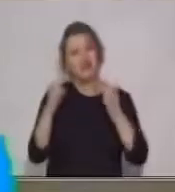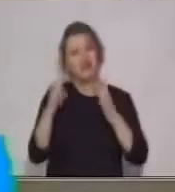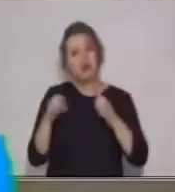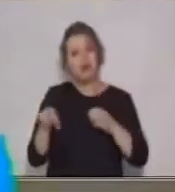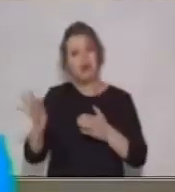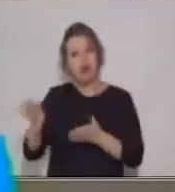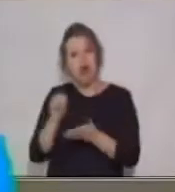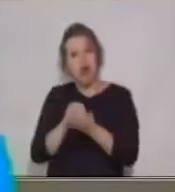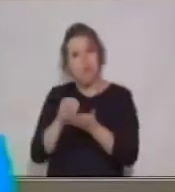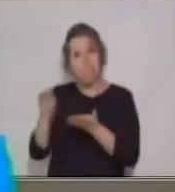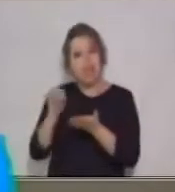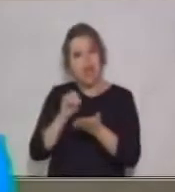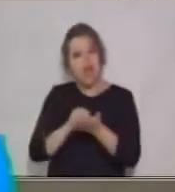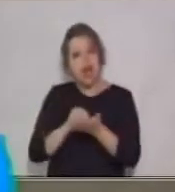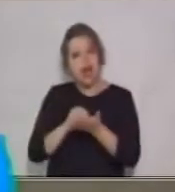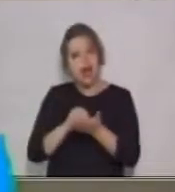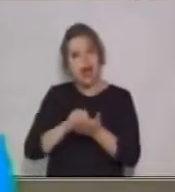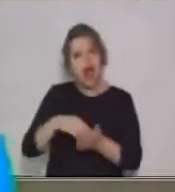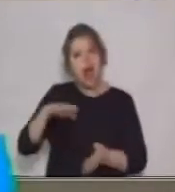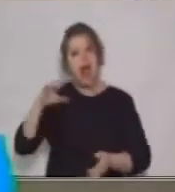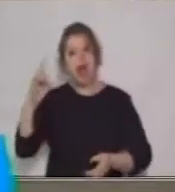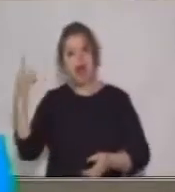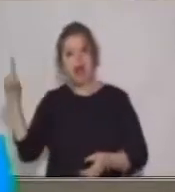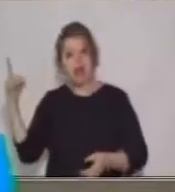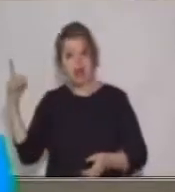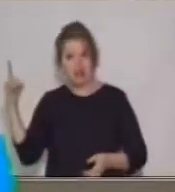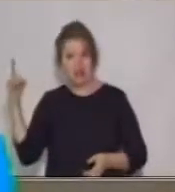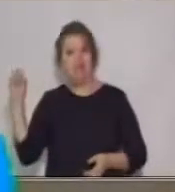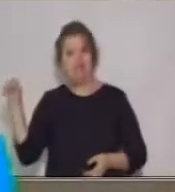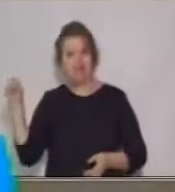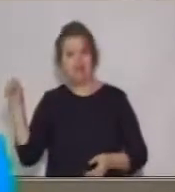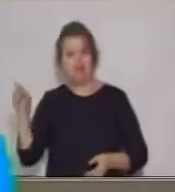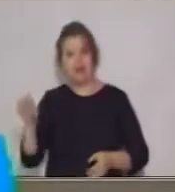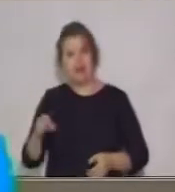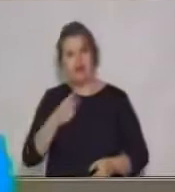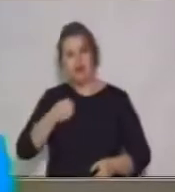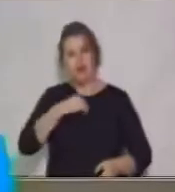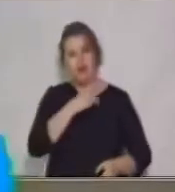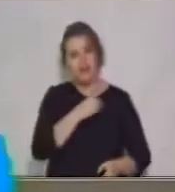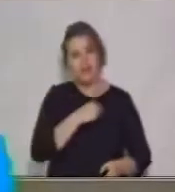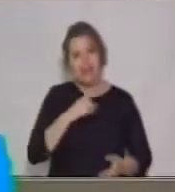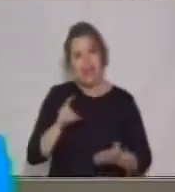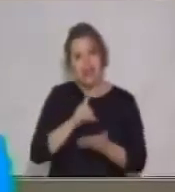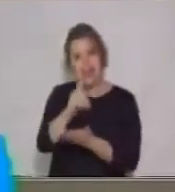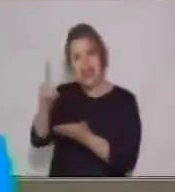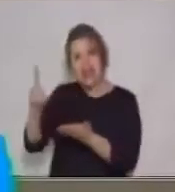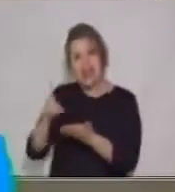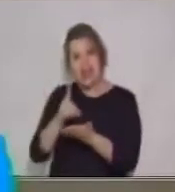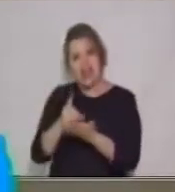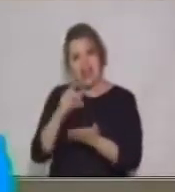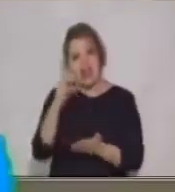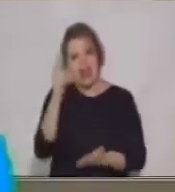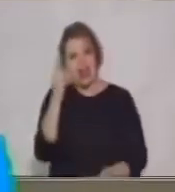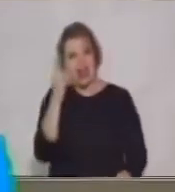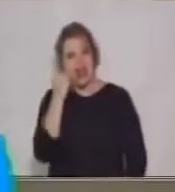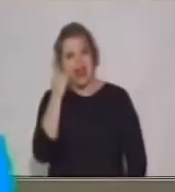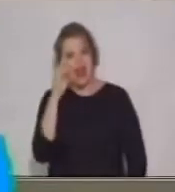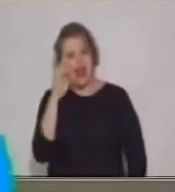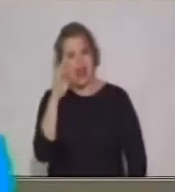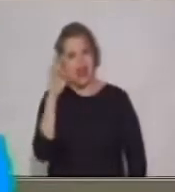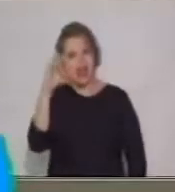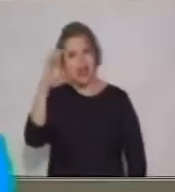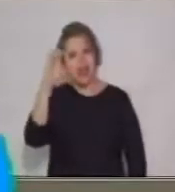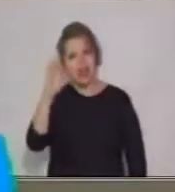esa distancia hacia la derecha. Entonces aquí está nuestra directriz. ¿Sí?